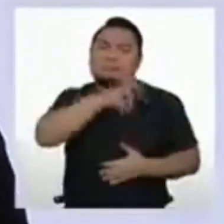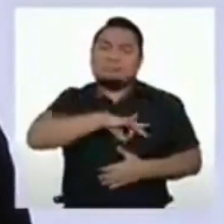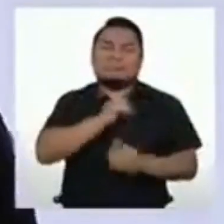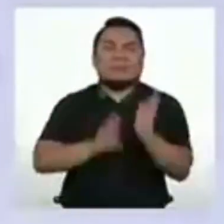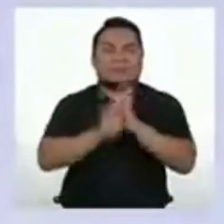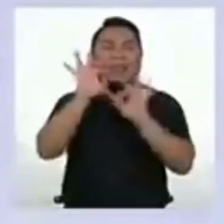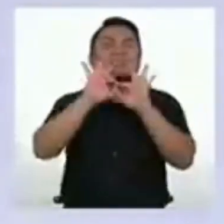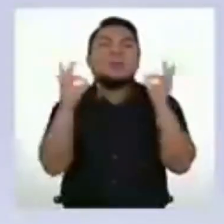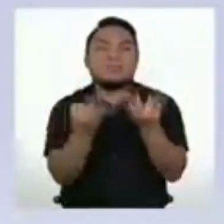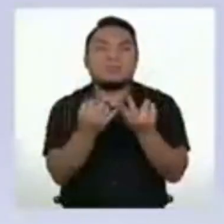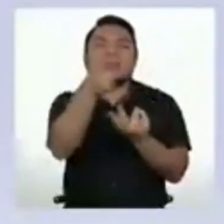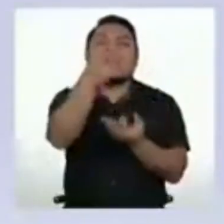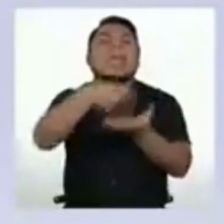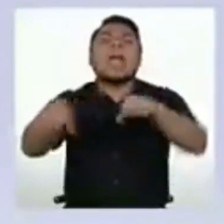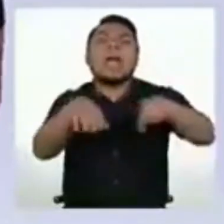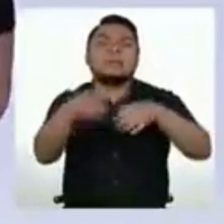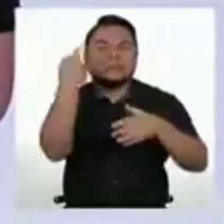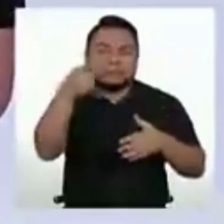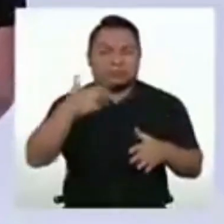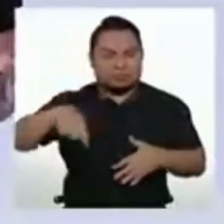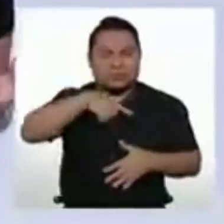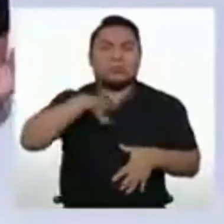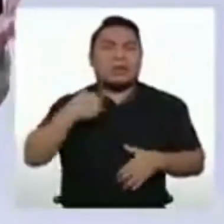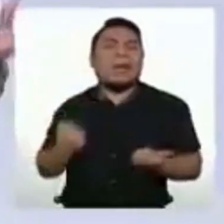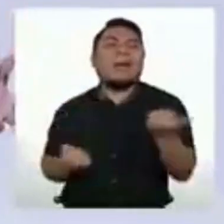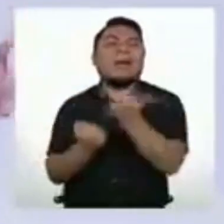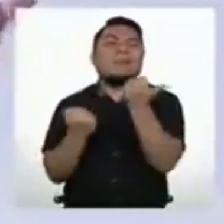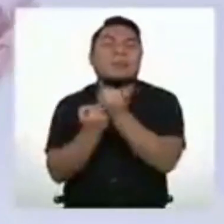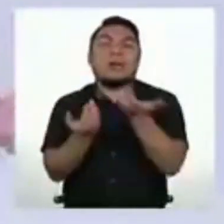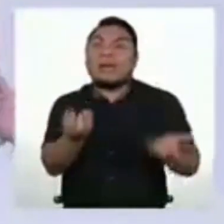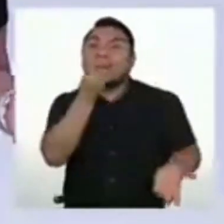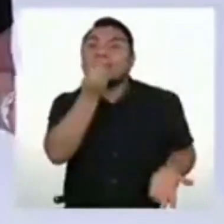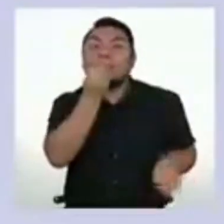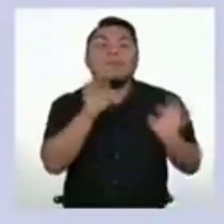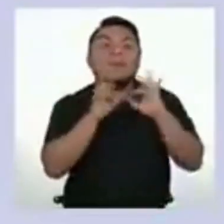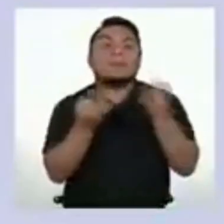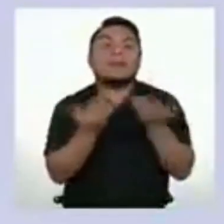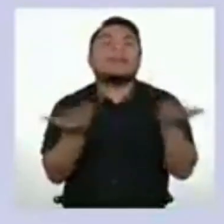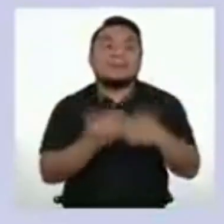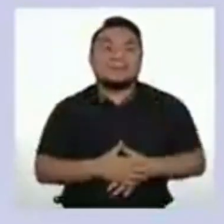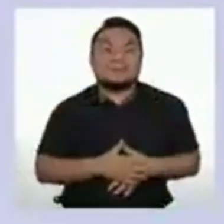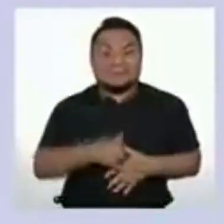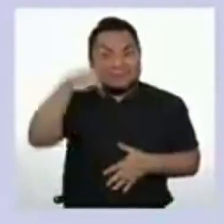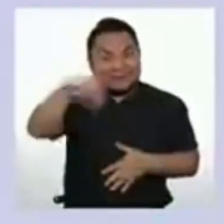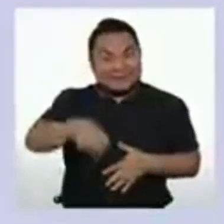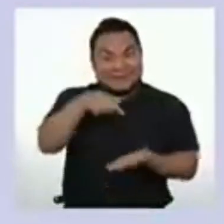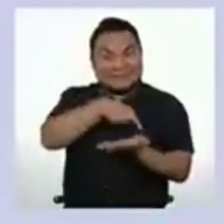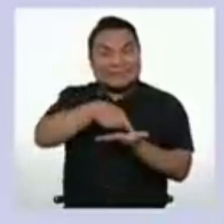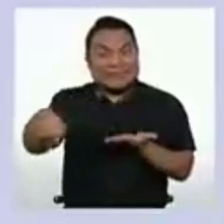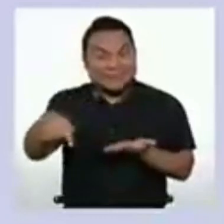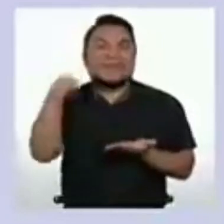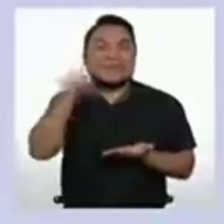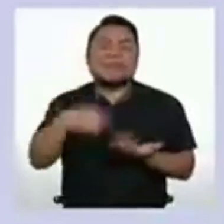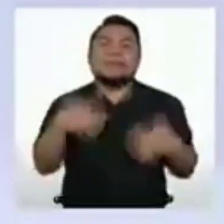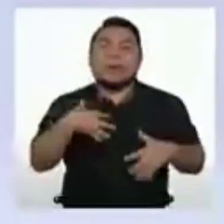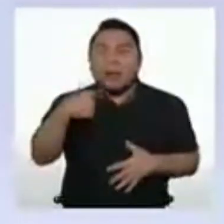nuestras familias. ¿Qué podemos hacer nosotros para colaborar con la mejora en la alimentación familiar? Durante esta semana de actividades